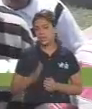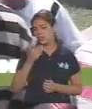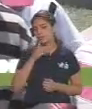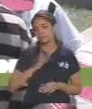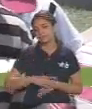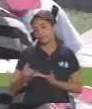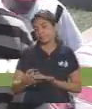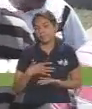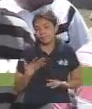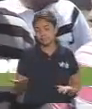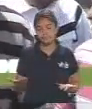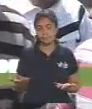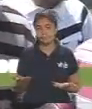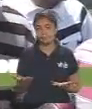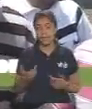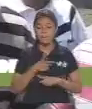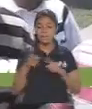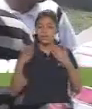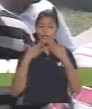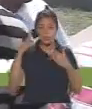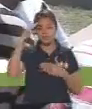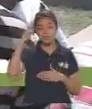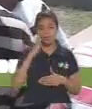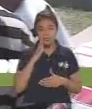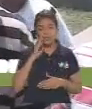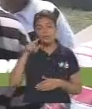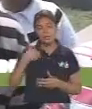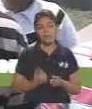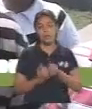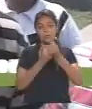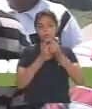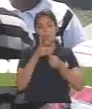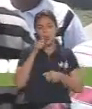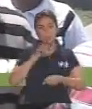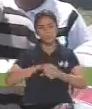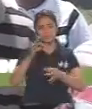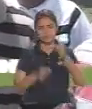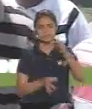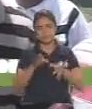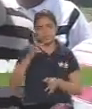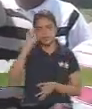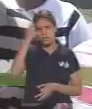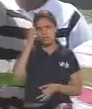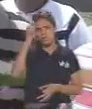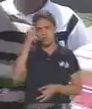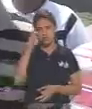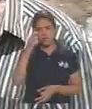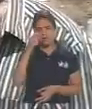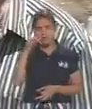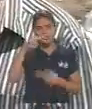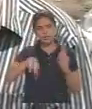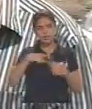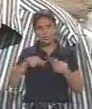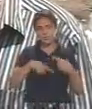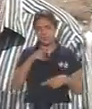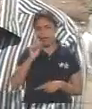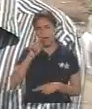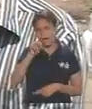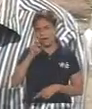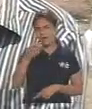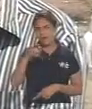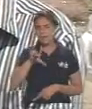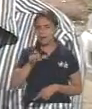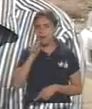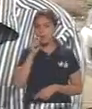injustamente, pues, y prácticamente, gracias a Dios, bueno, gracias al apoyo del doctor Ángel Marcano, diputado de la Revolución,